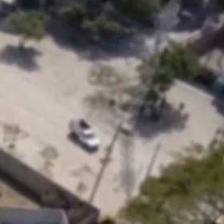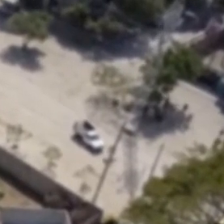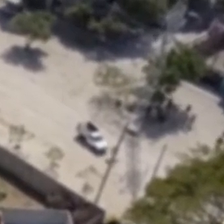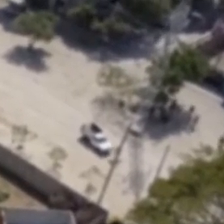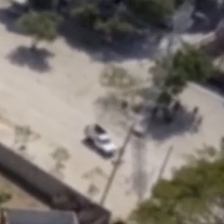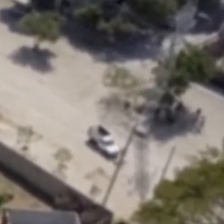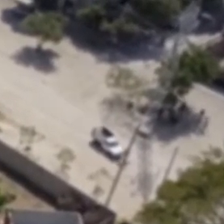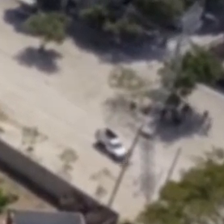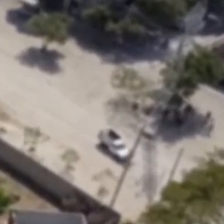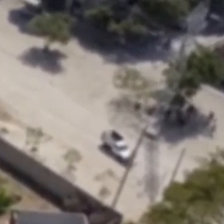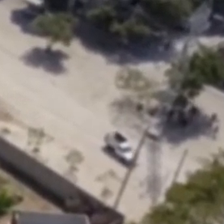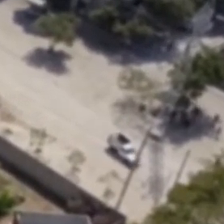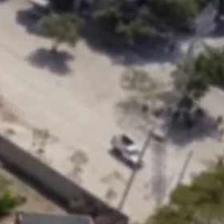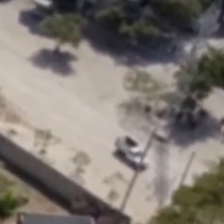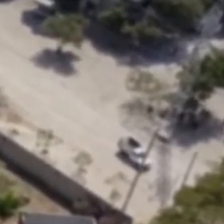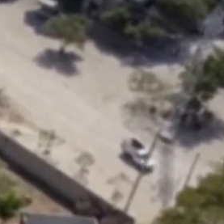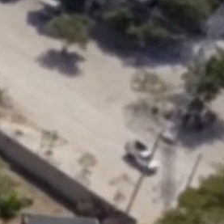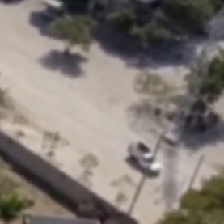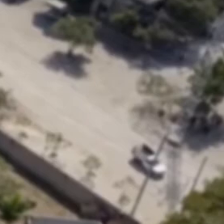¡Gracias!